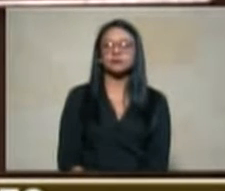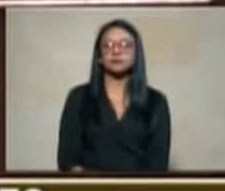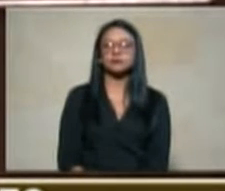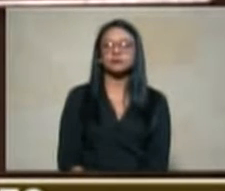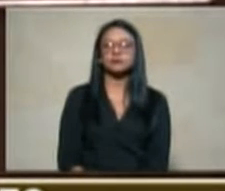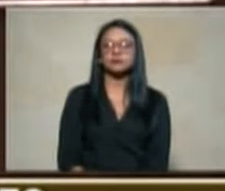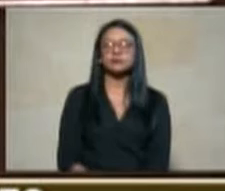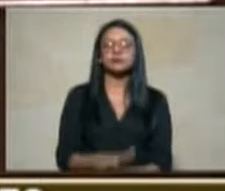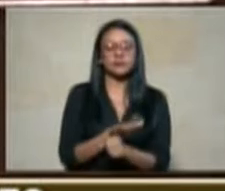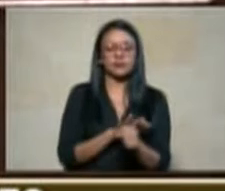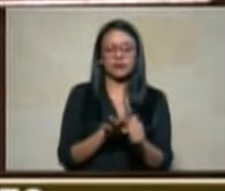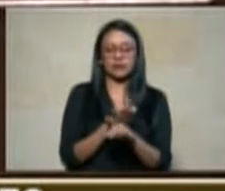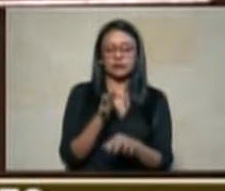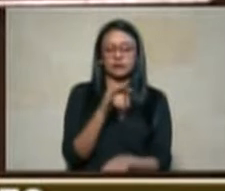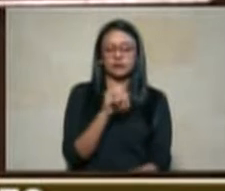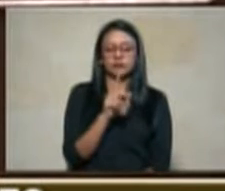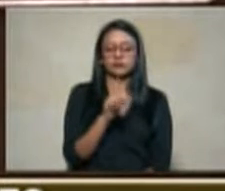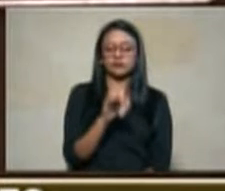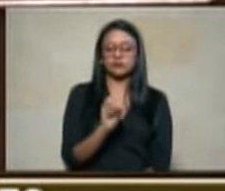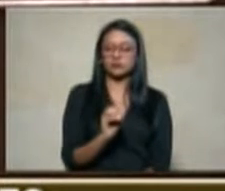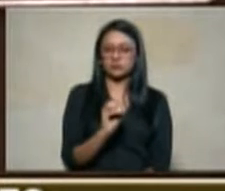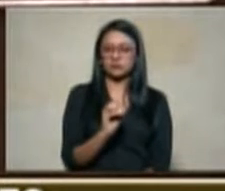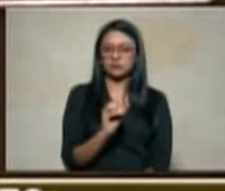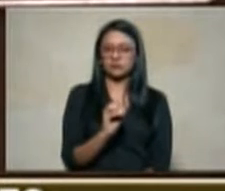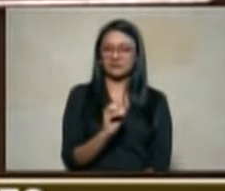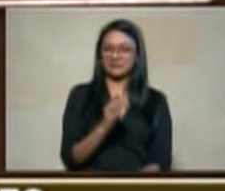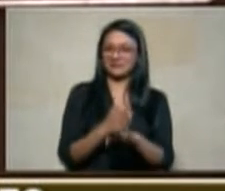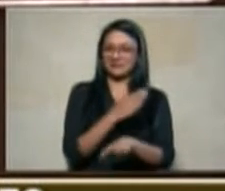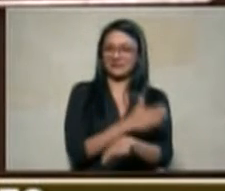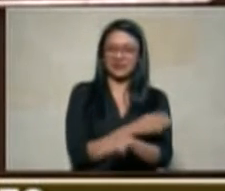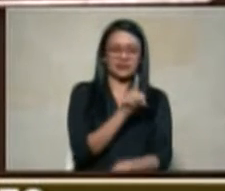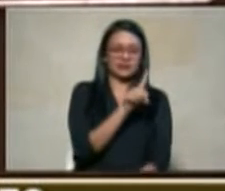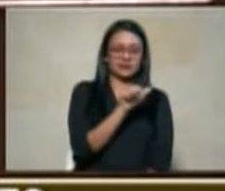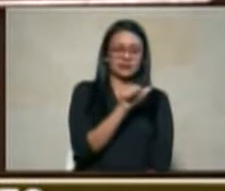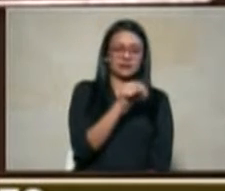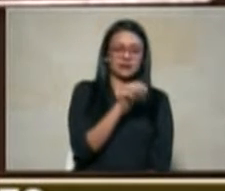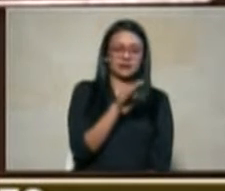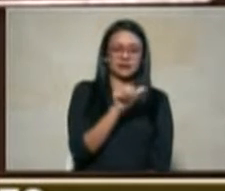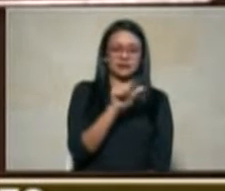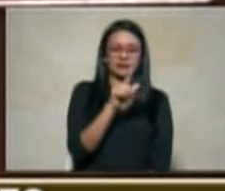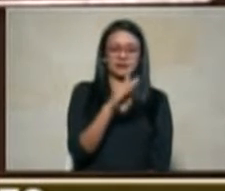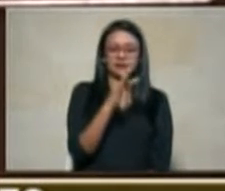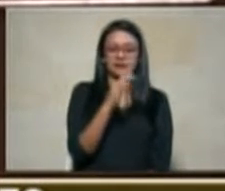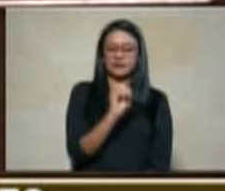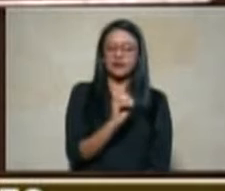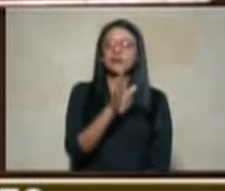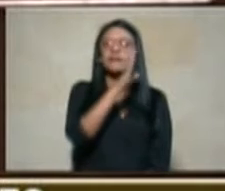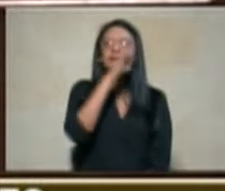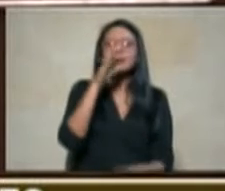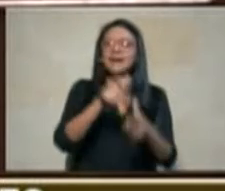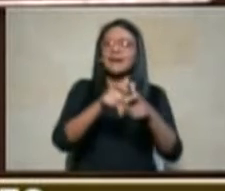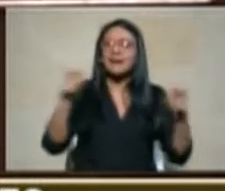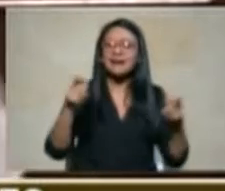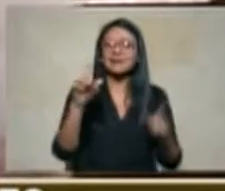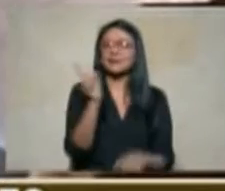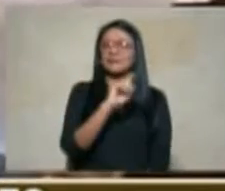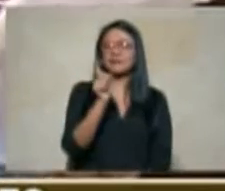El caso Tokio. Todo eso que vieron de San Alberto son fincas prósperas no muy grandes,